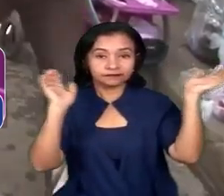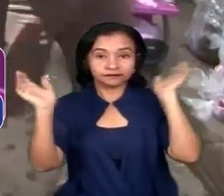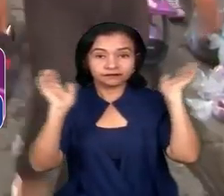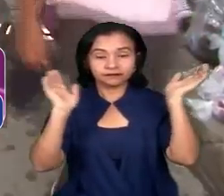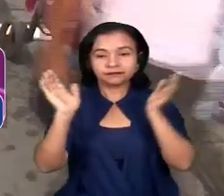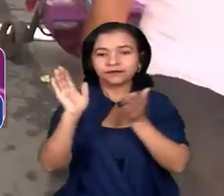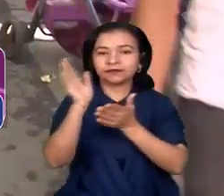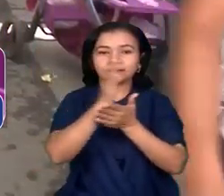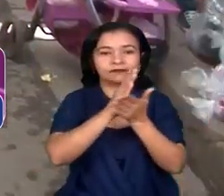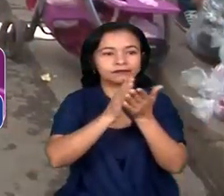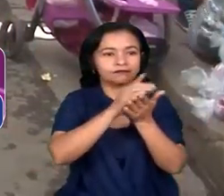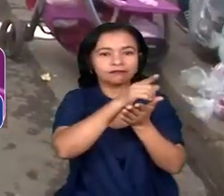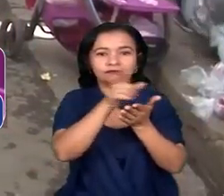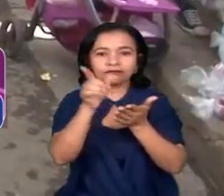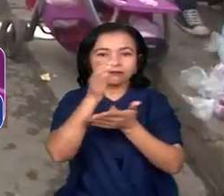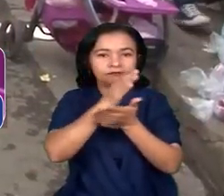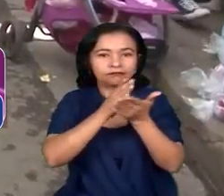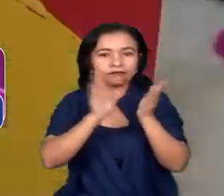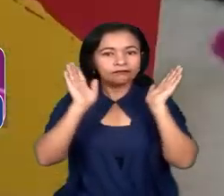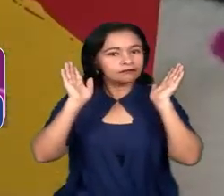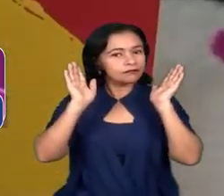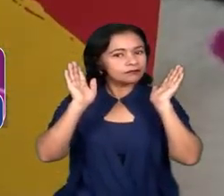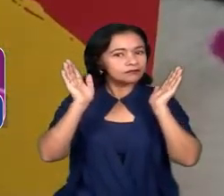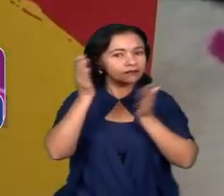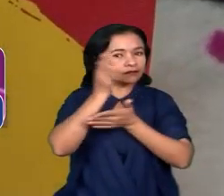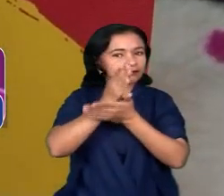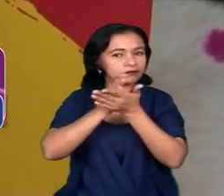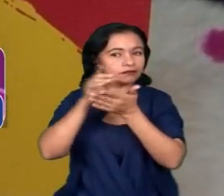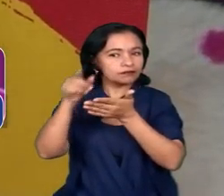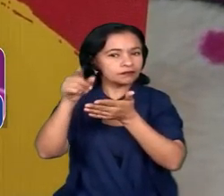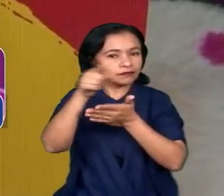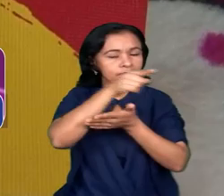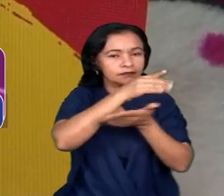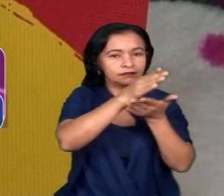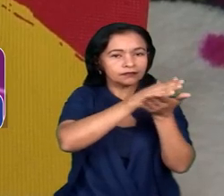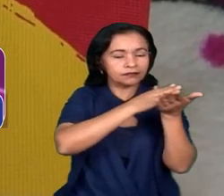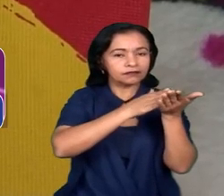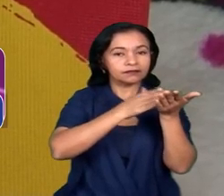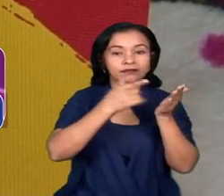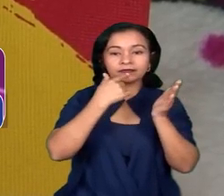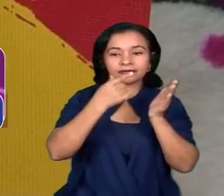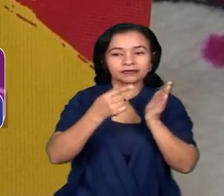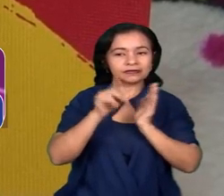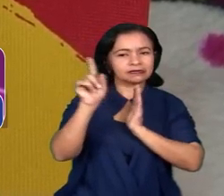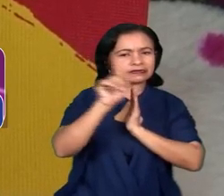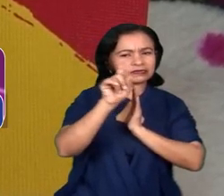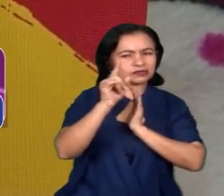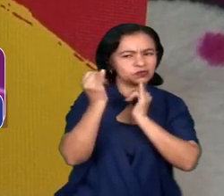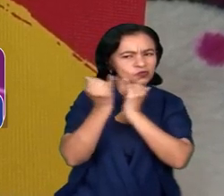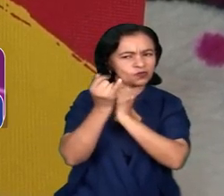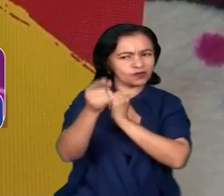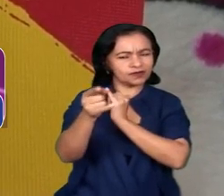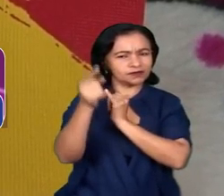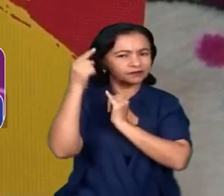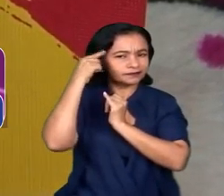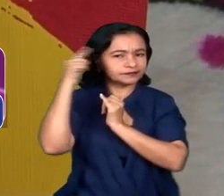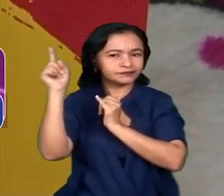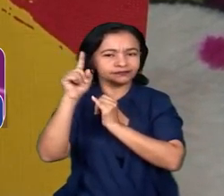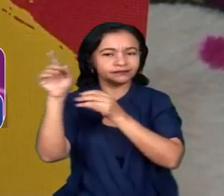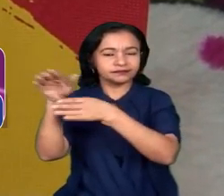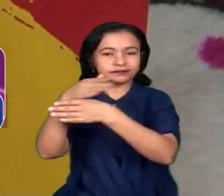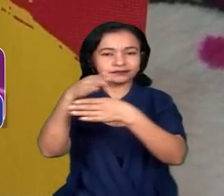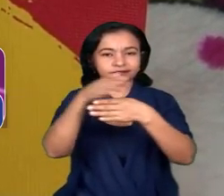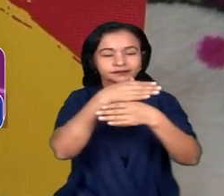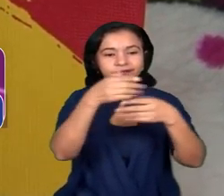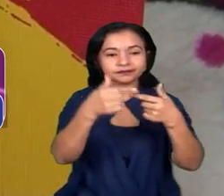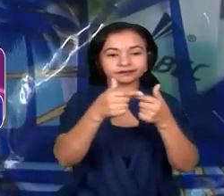unos que tendrán que decir, como igual en el empresariado, que hay muchos que no disienten, y la mayoría de lo que la